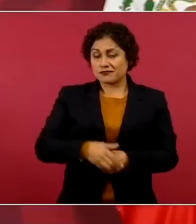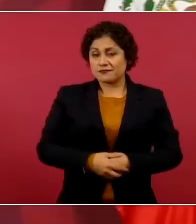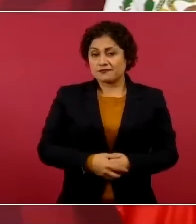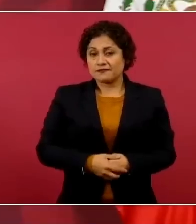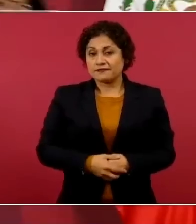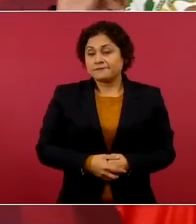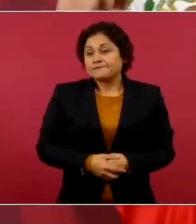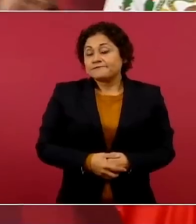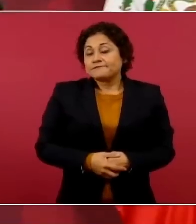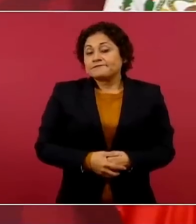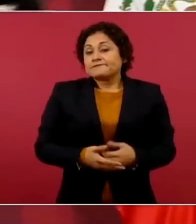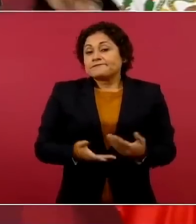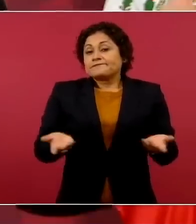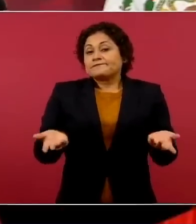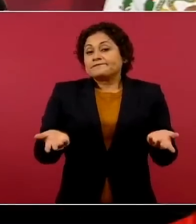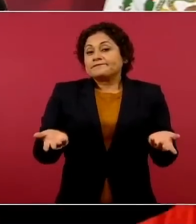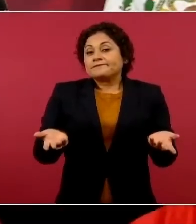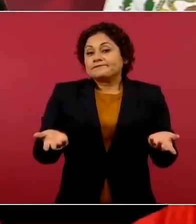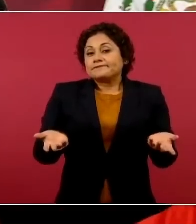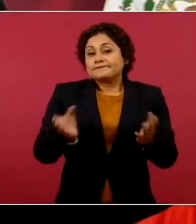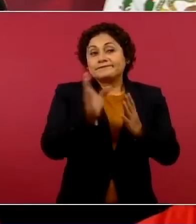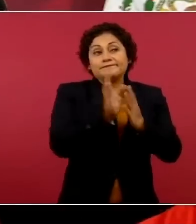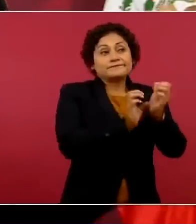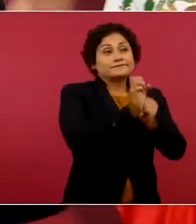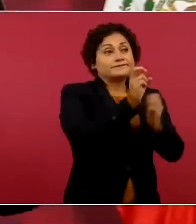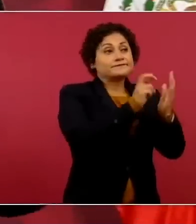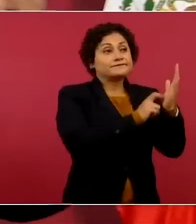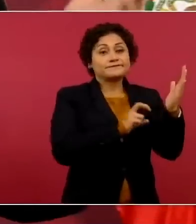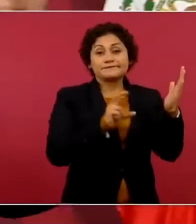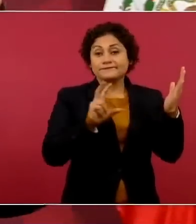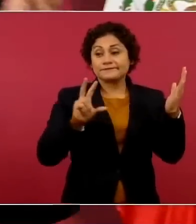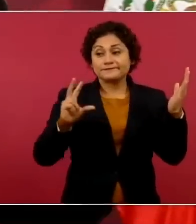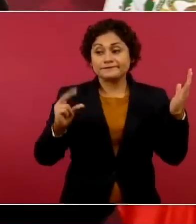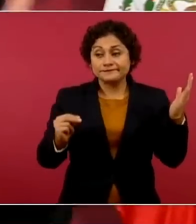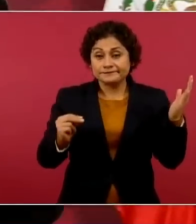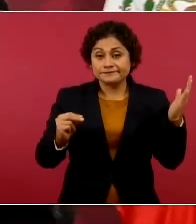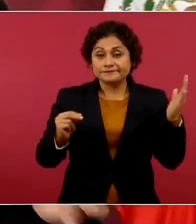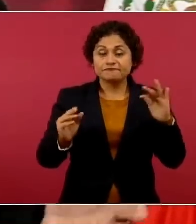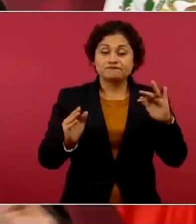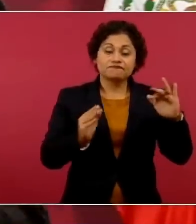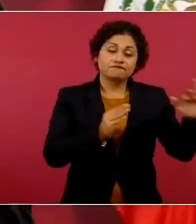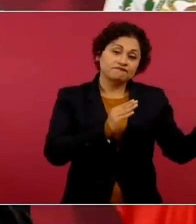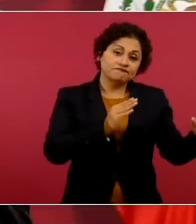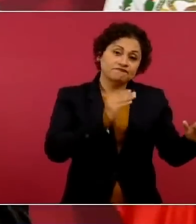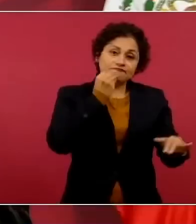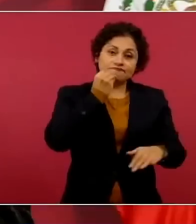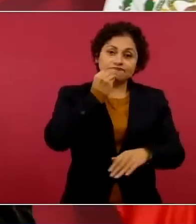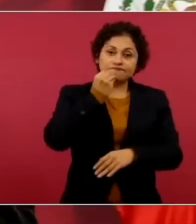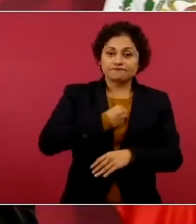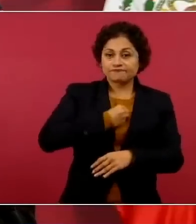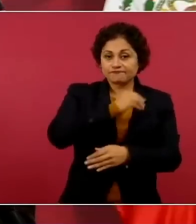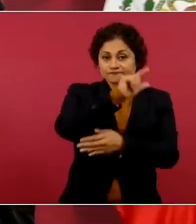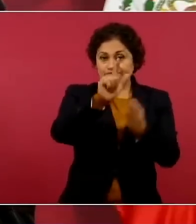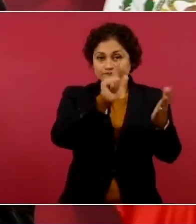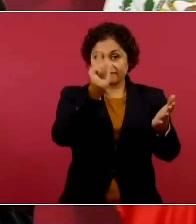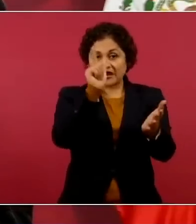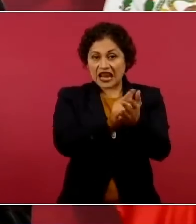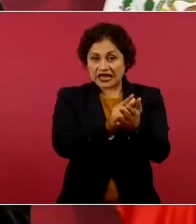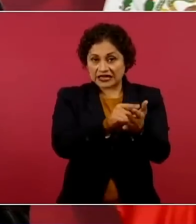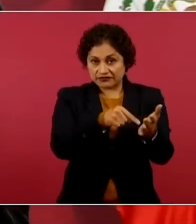Y ya, pues nada más nos dejan la posibilidad de reformar la ley secundaria.